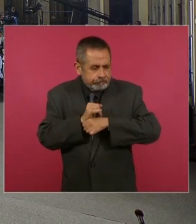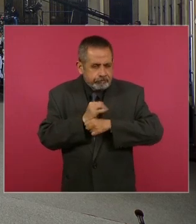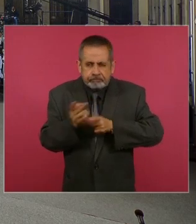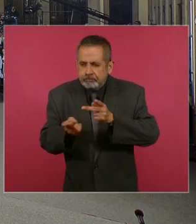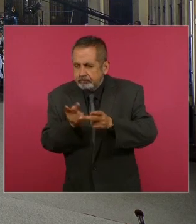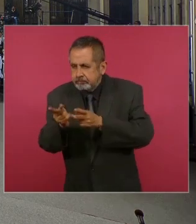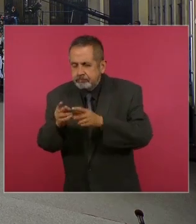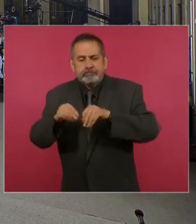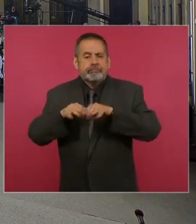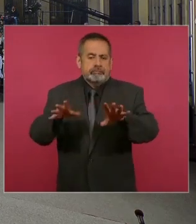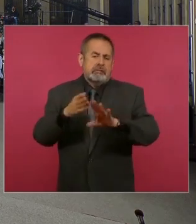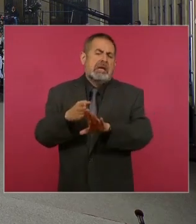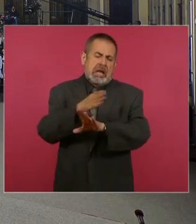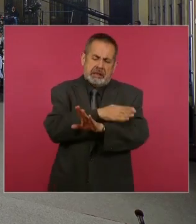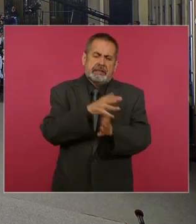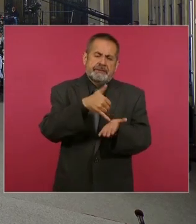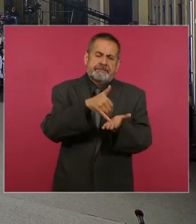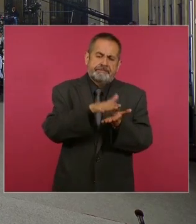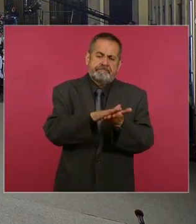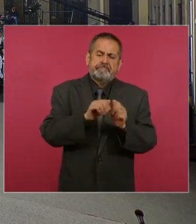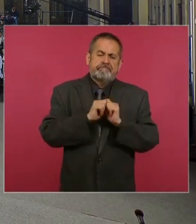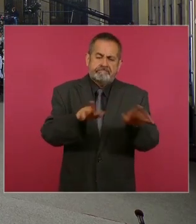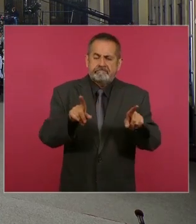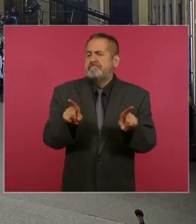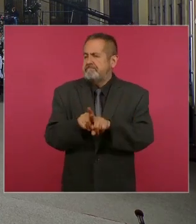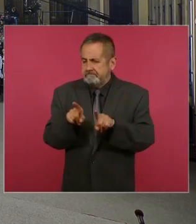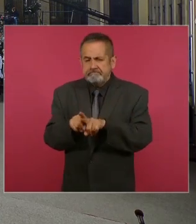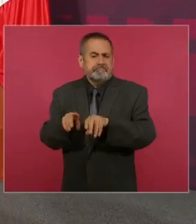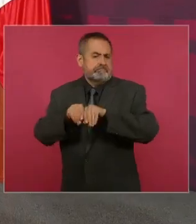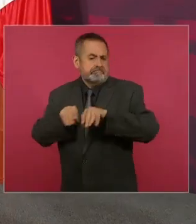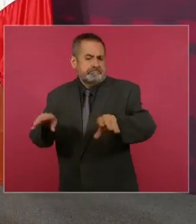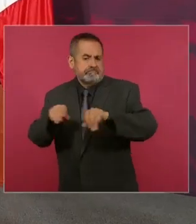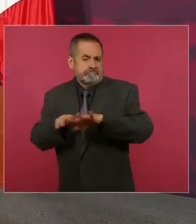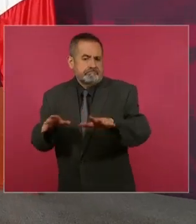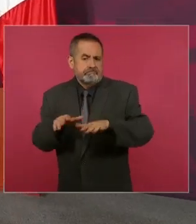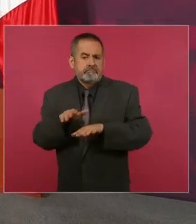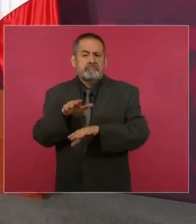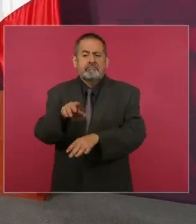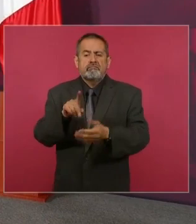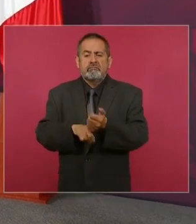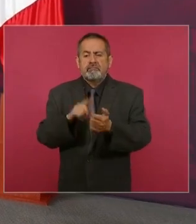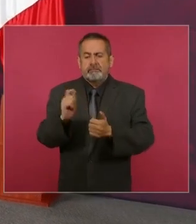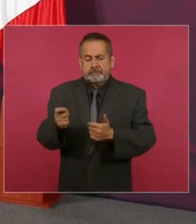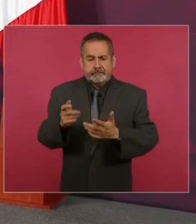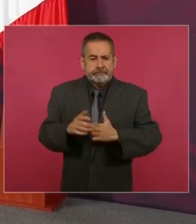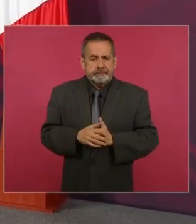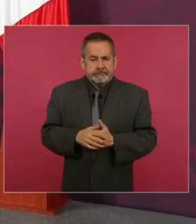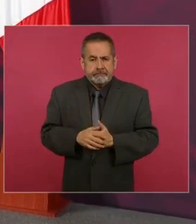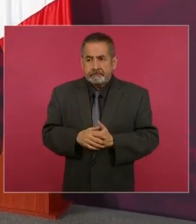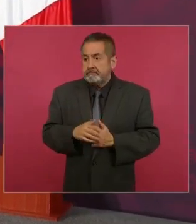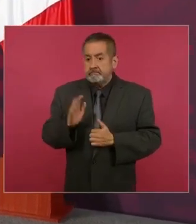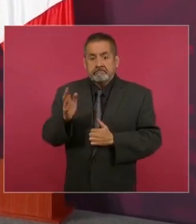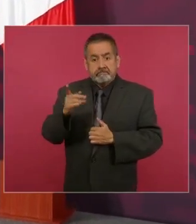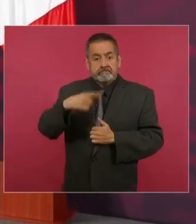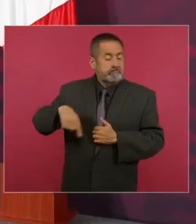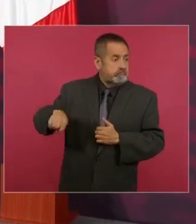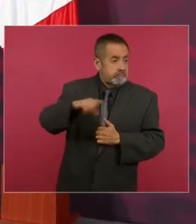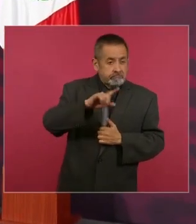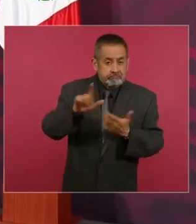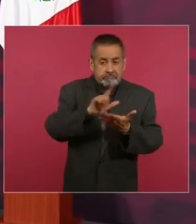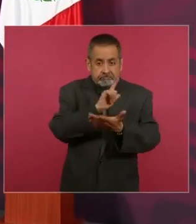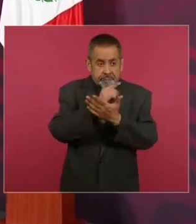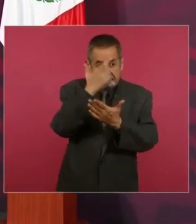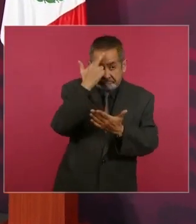había publicado en meses anteriores, que tienen que ver con que se ha venido reduciendo los